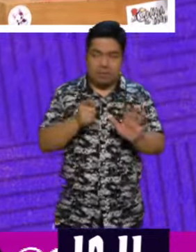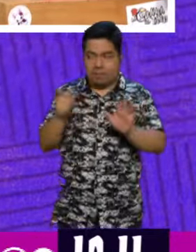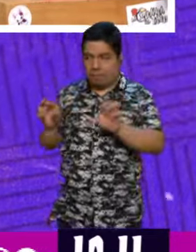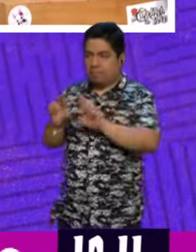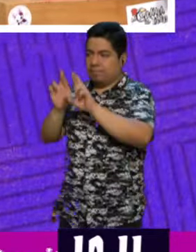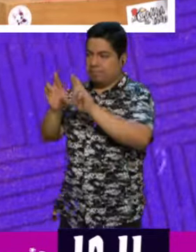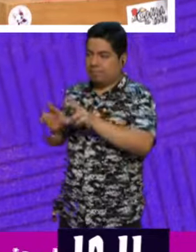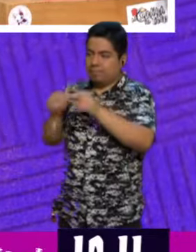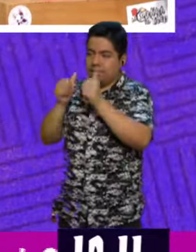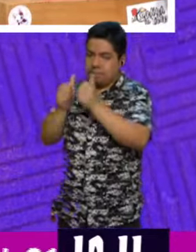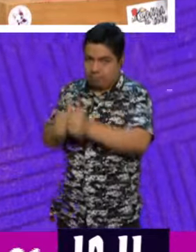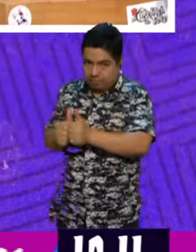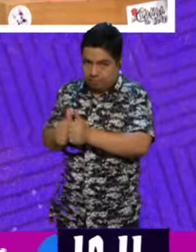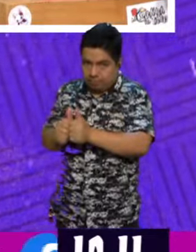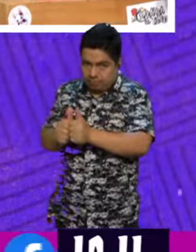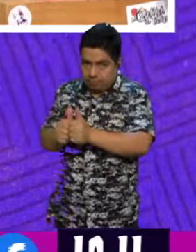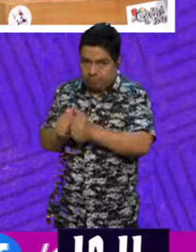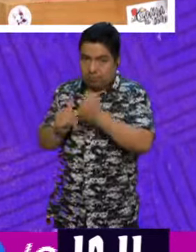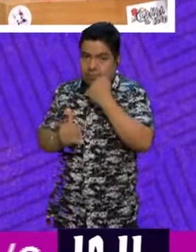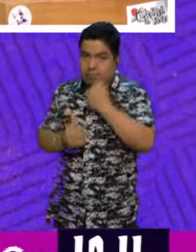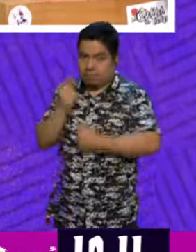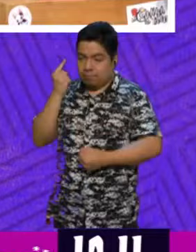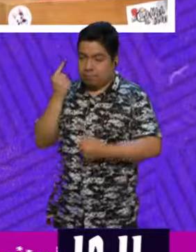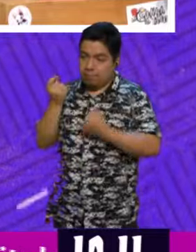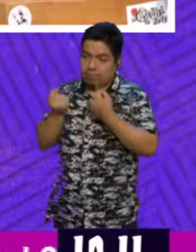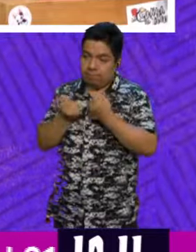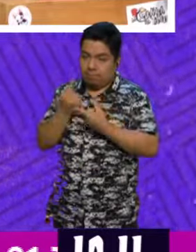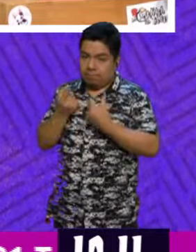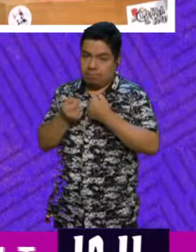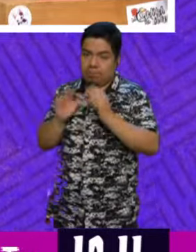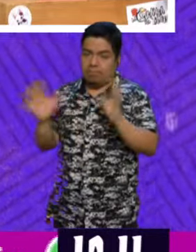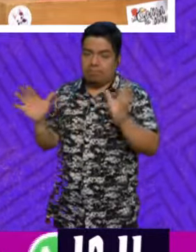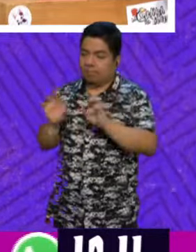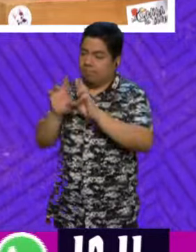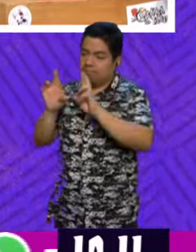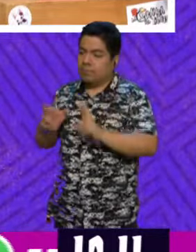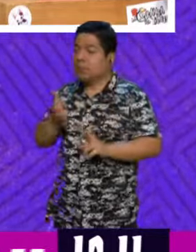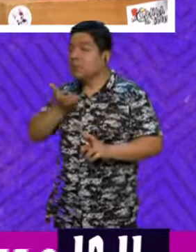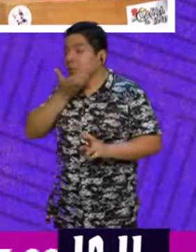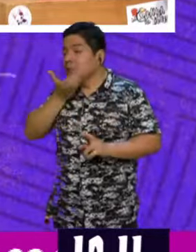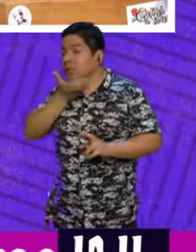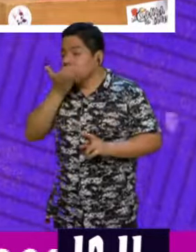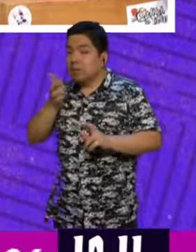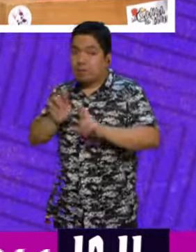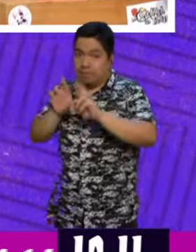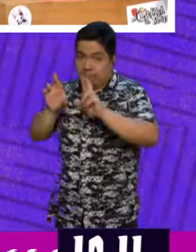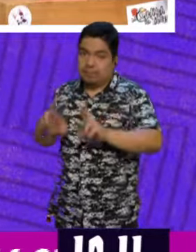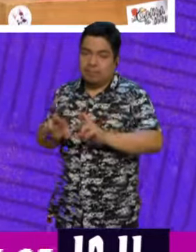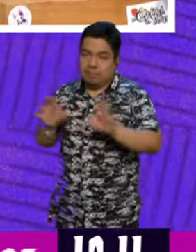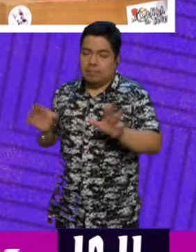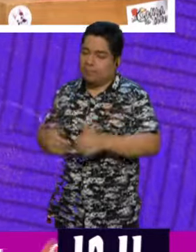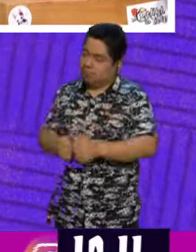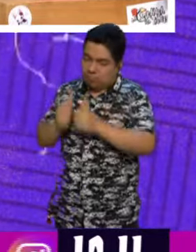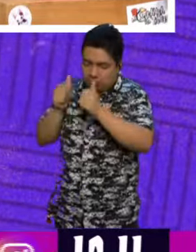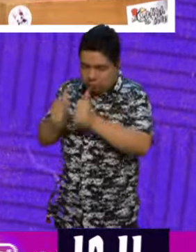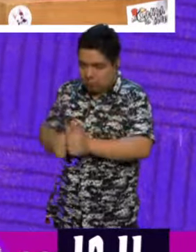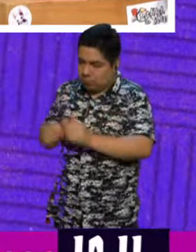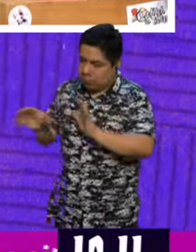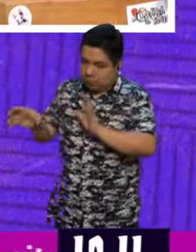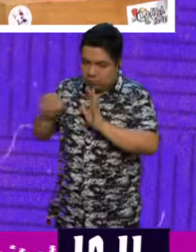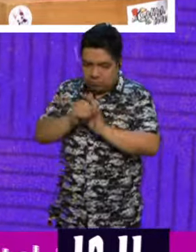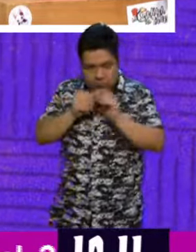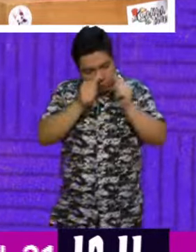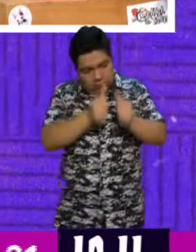¿Sí? Que no quieran, como ya están en el refri, hagan de cuenta como si ya se hubieran acostumbrado los huevos a estar en el refri. Entonces ya esa cadena de frío no se debe de